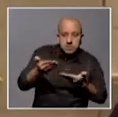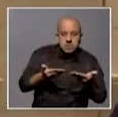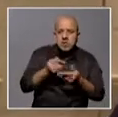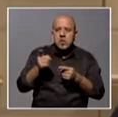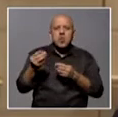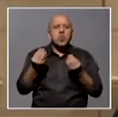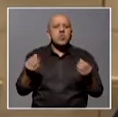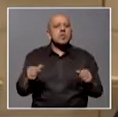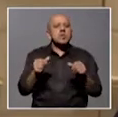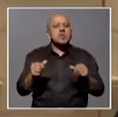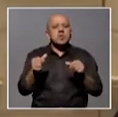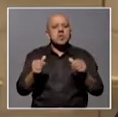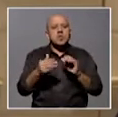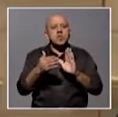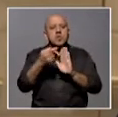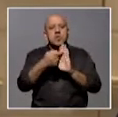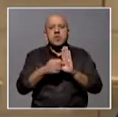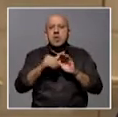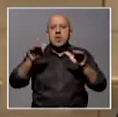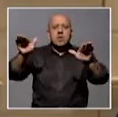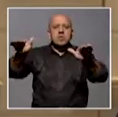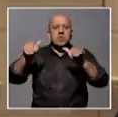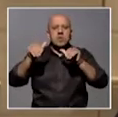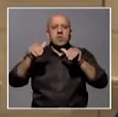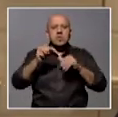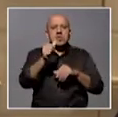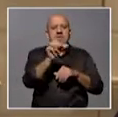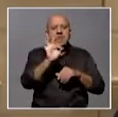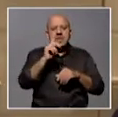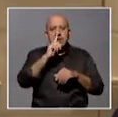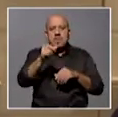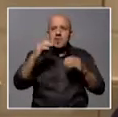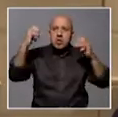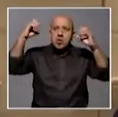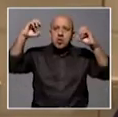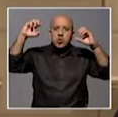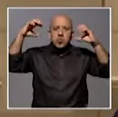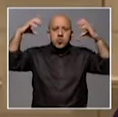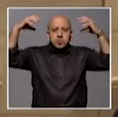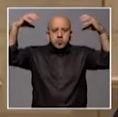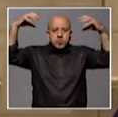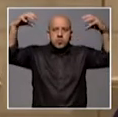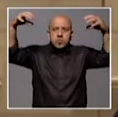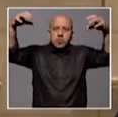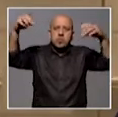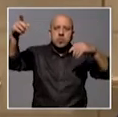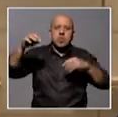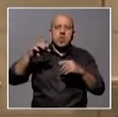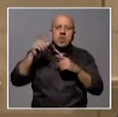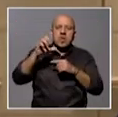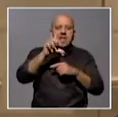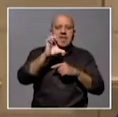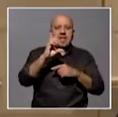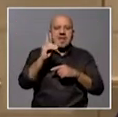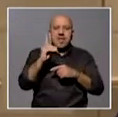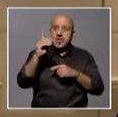proceso licitatorio que tiene que ver con las luminarias LED, 60.000 luminarias LED, que son una licitación que se adjudica y que